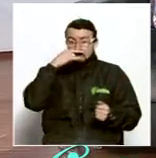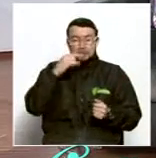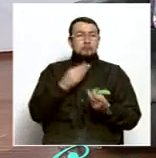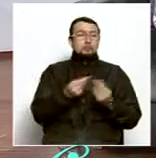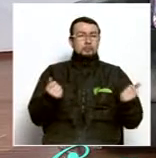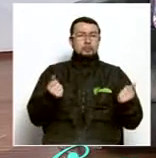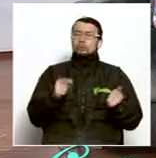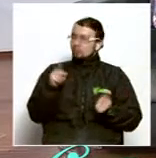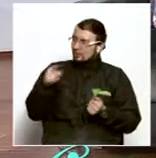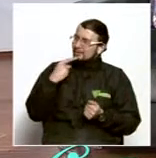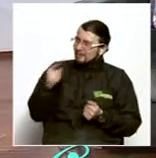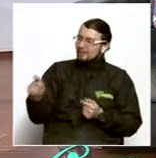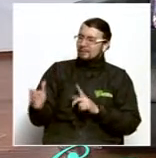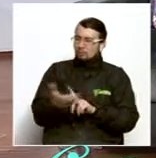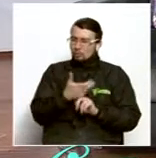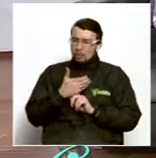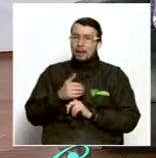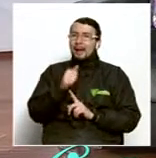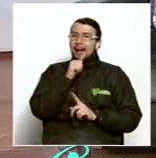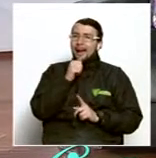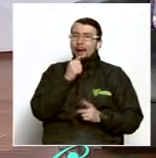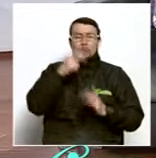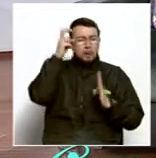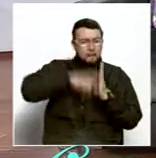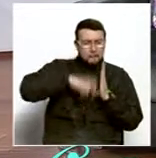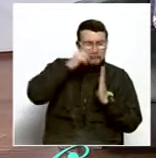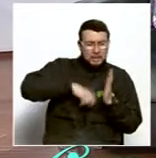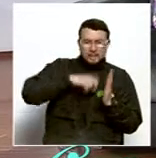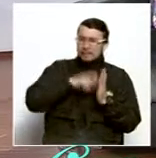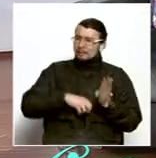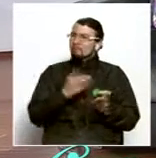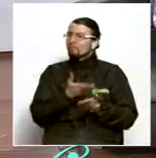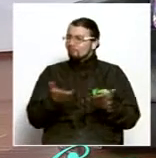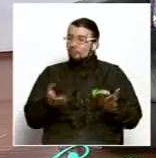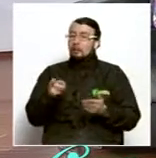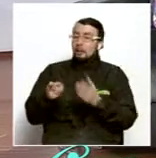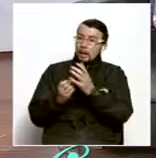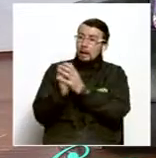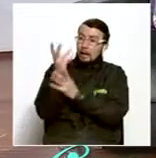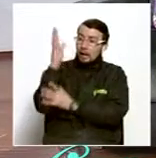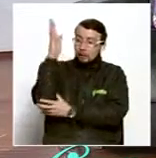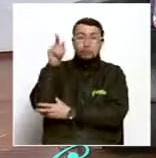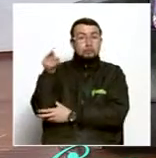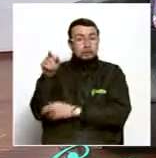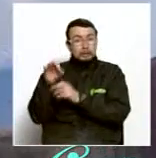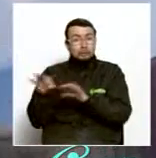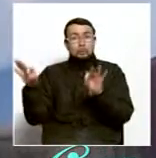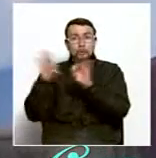del agua, de la minería, del tema de los árboles, la importancia que tienen.